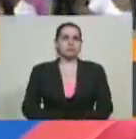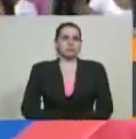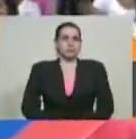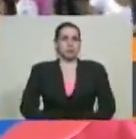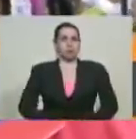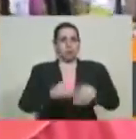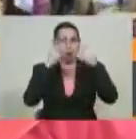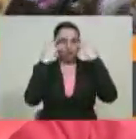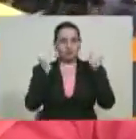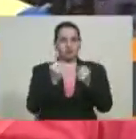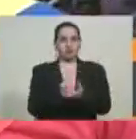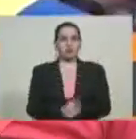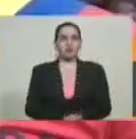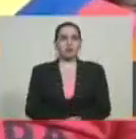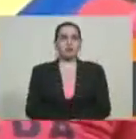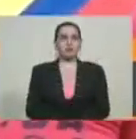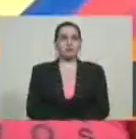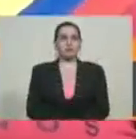profesionales.